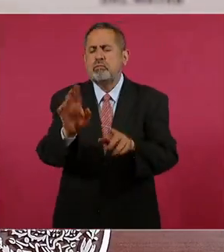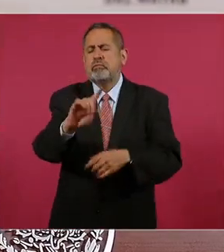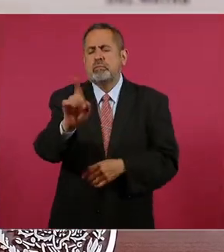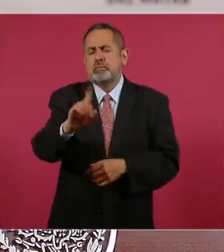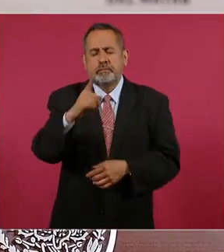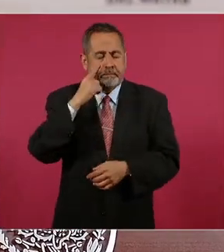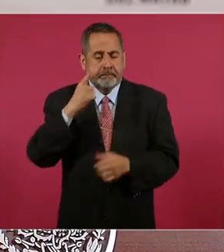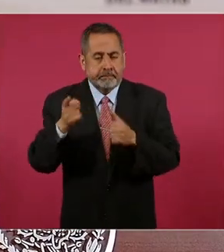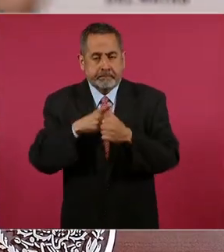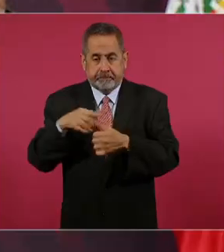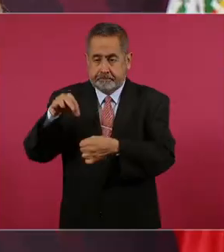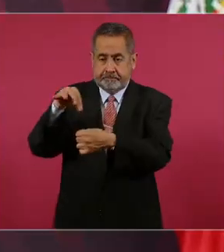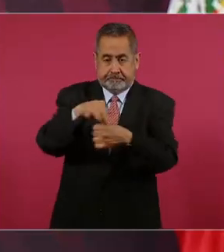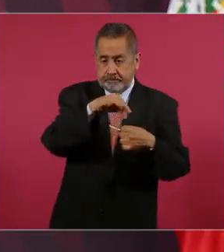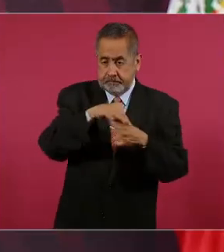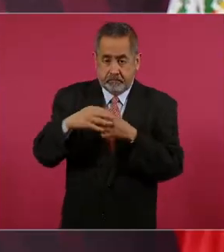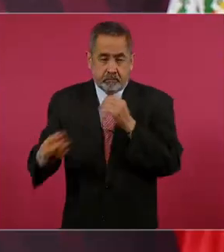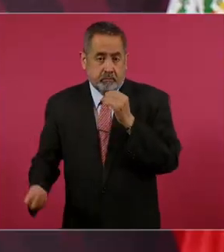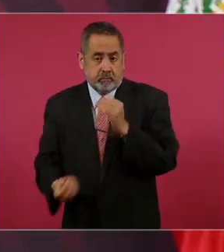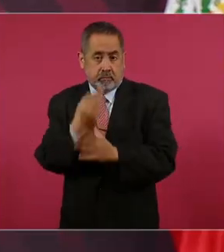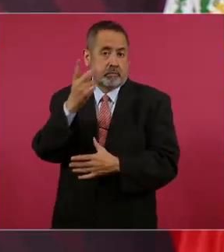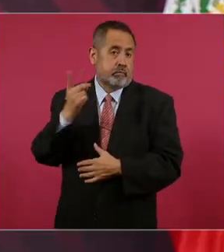porque es que